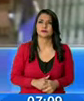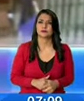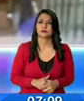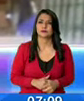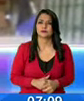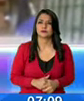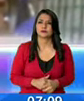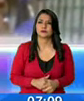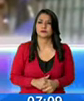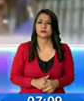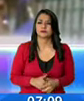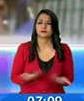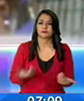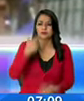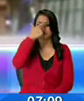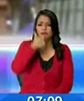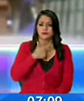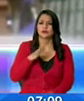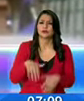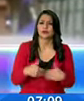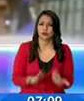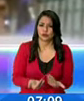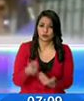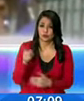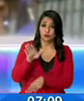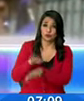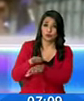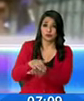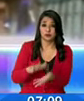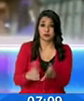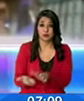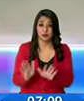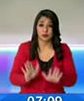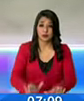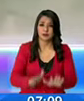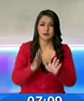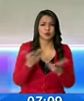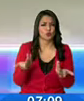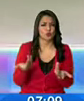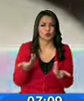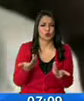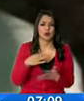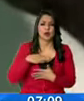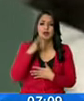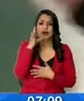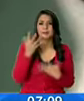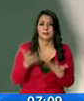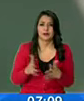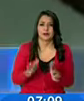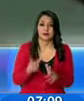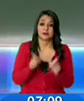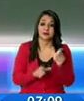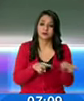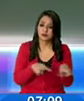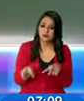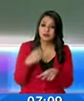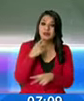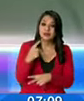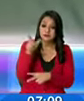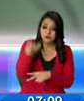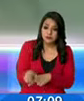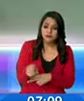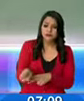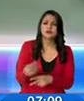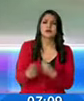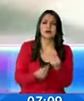alma y sin conciencia para que haga un caso de esos la menor según moradores fue encontrada por una persona que se dedica a la pesca